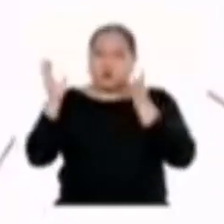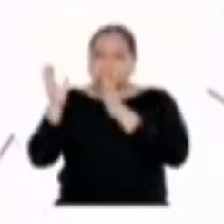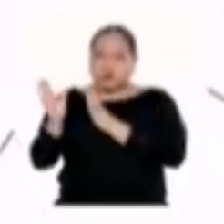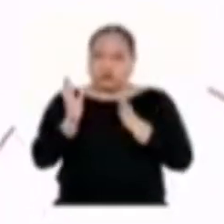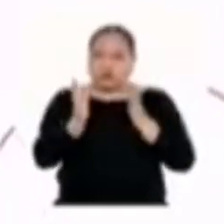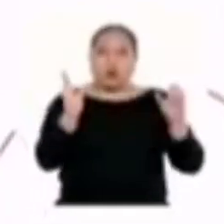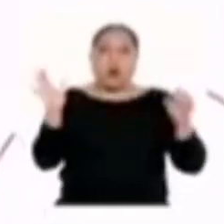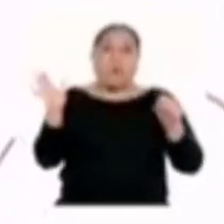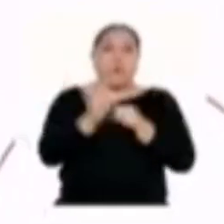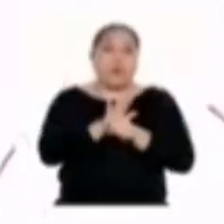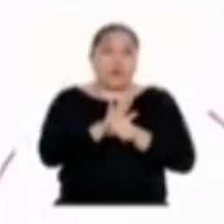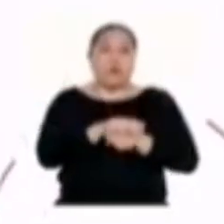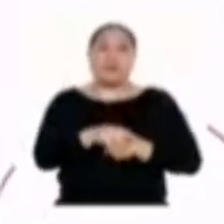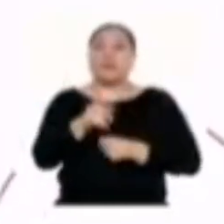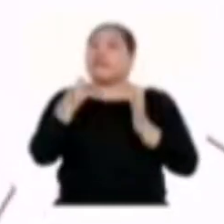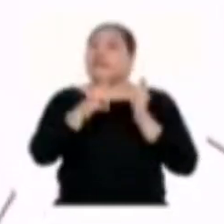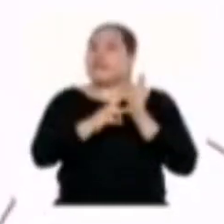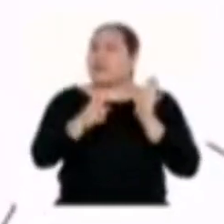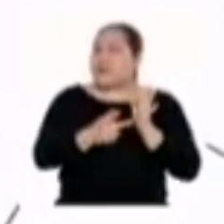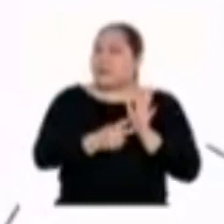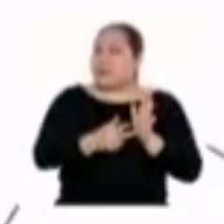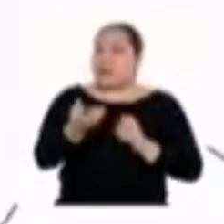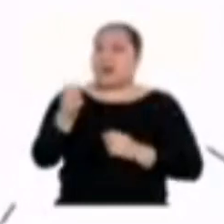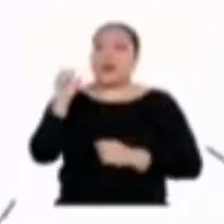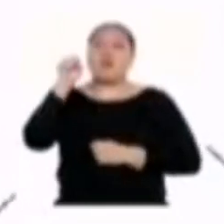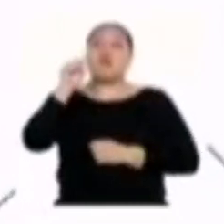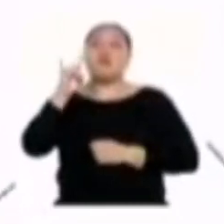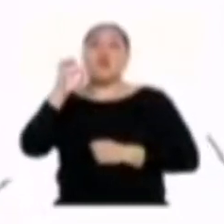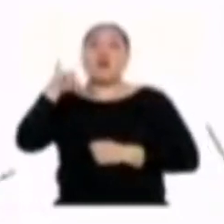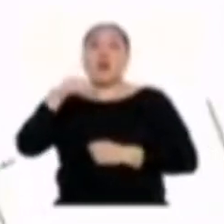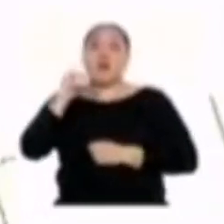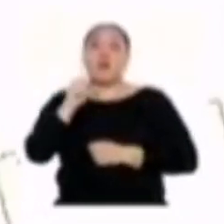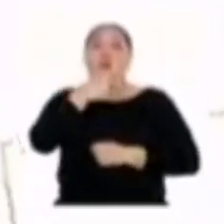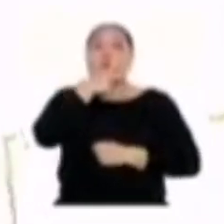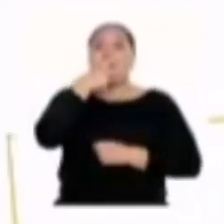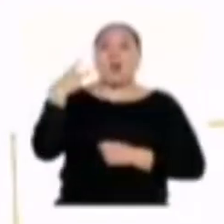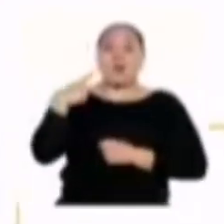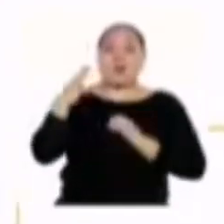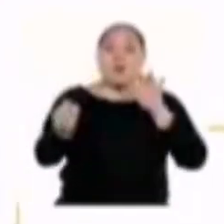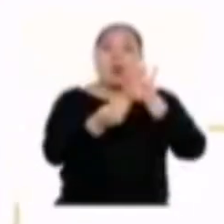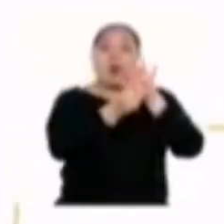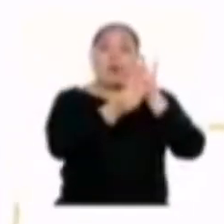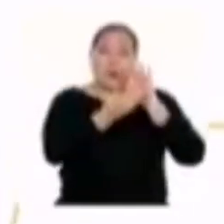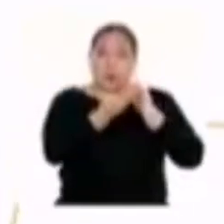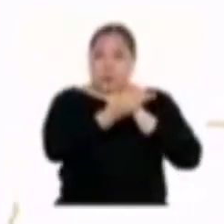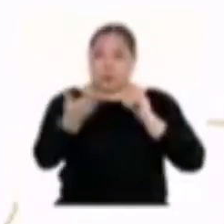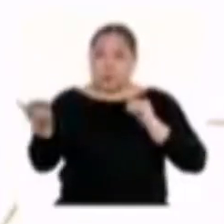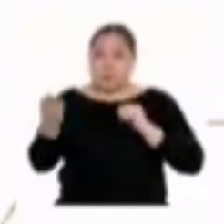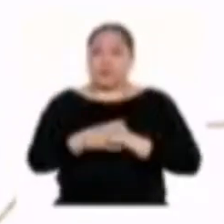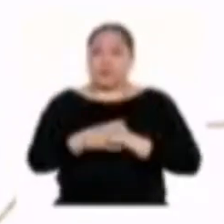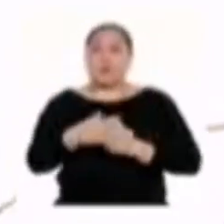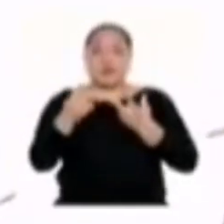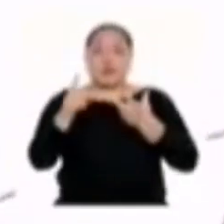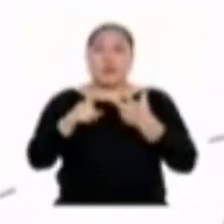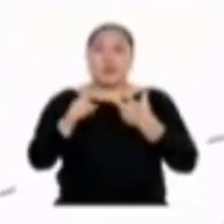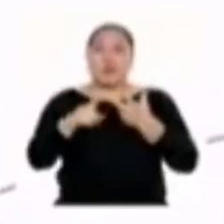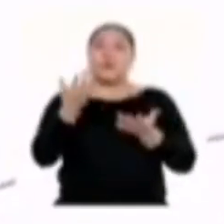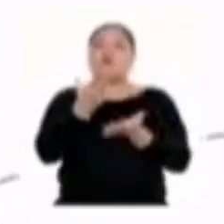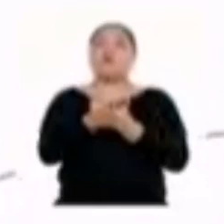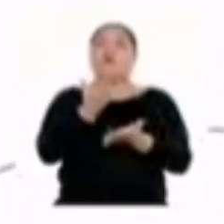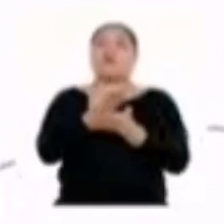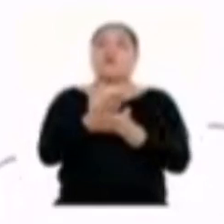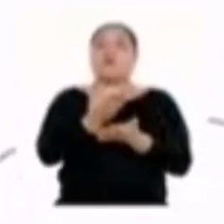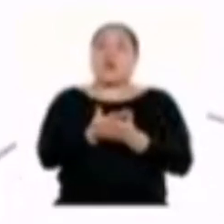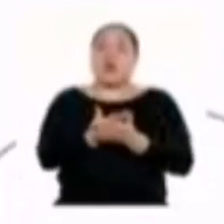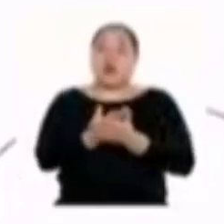gramatical completa. Es decir, con sujeto, verbo y complemento. Debe sustentarla con